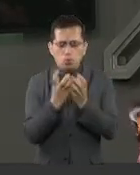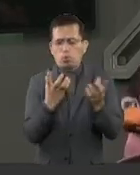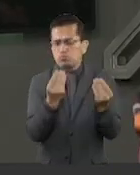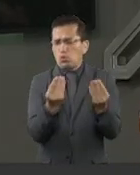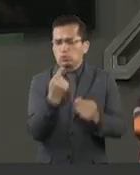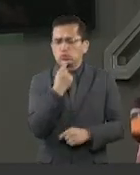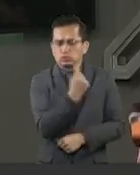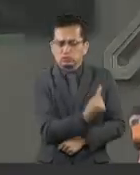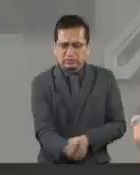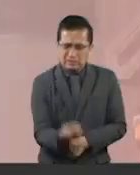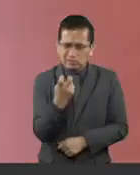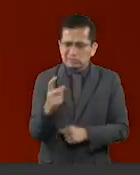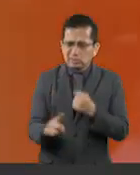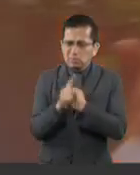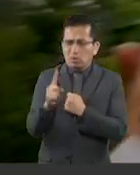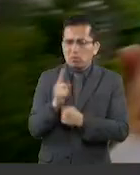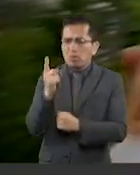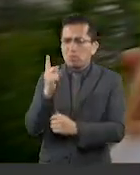es la historia.